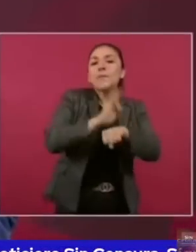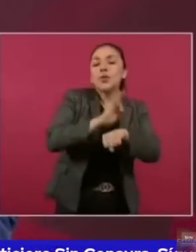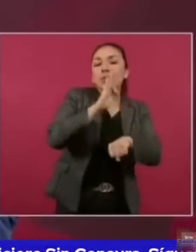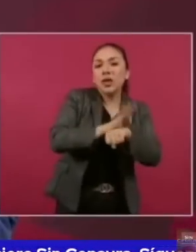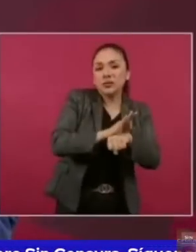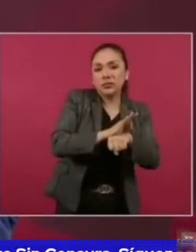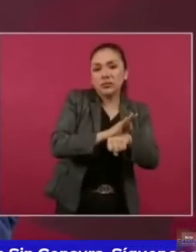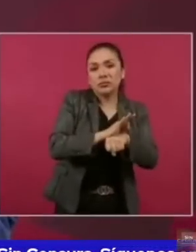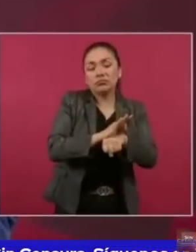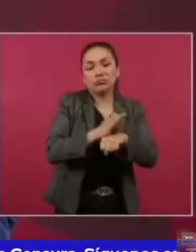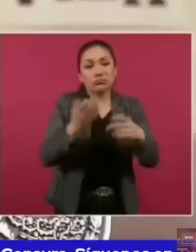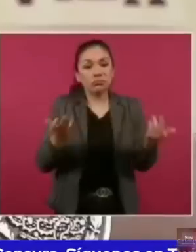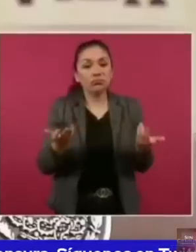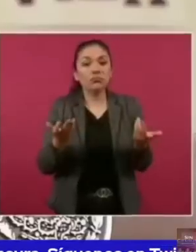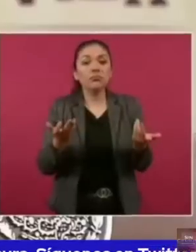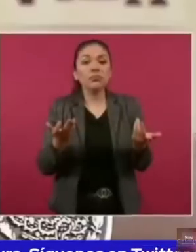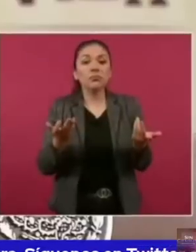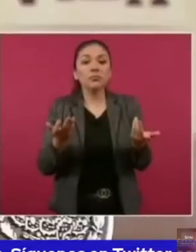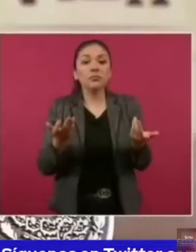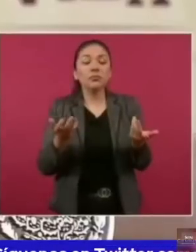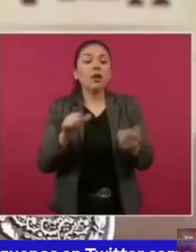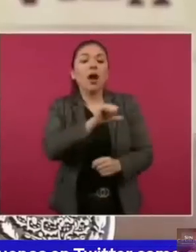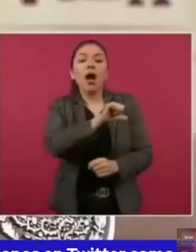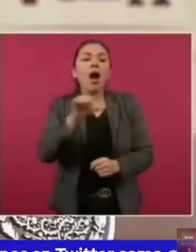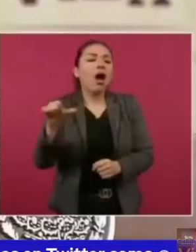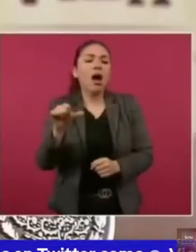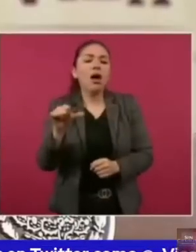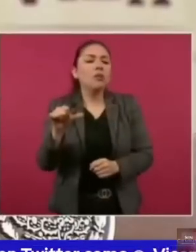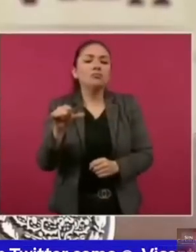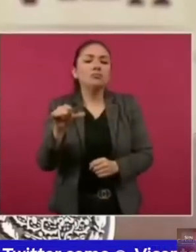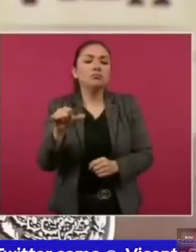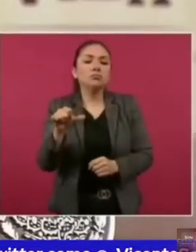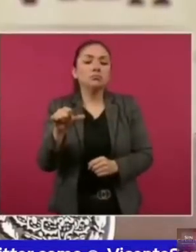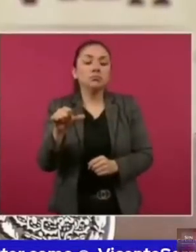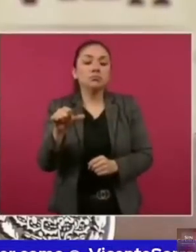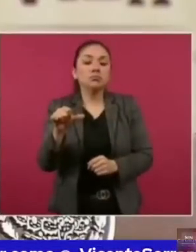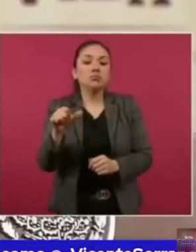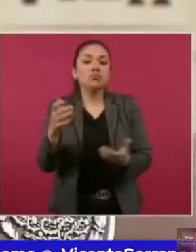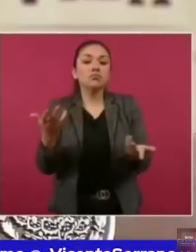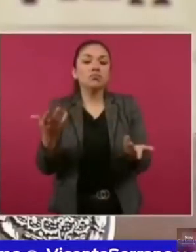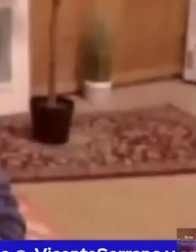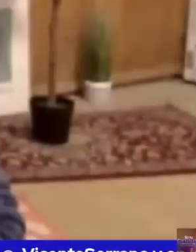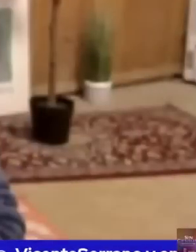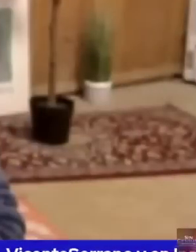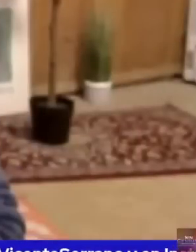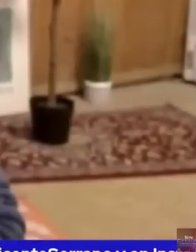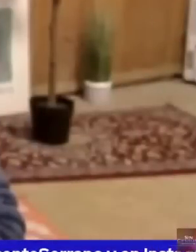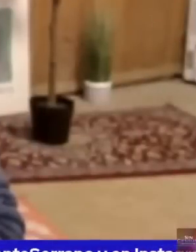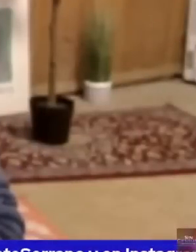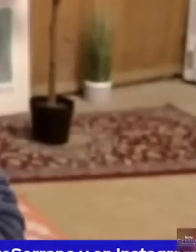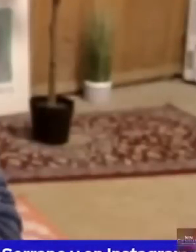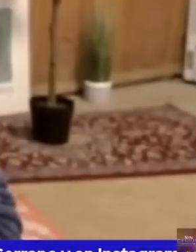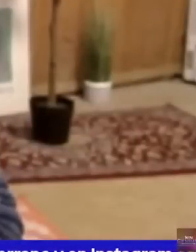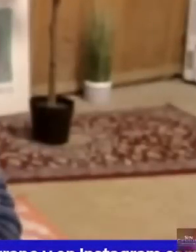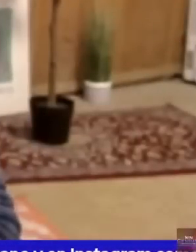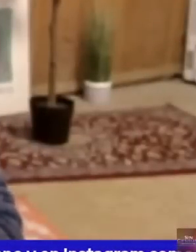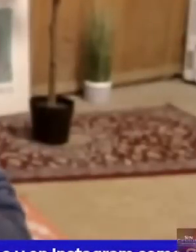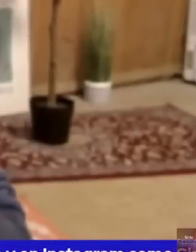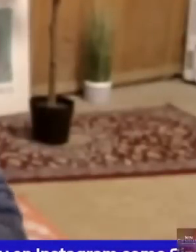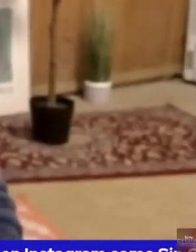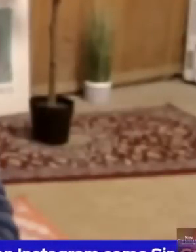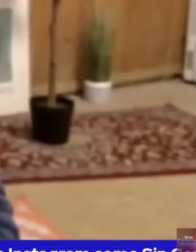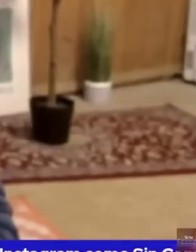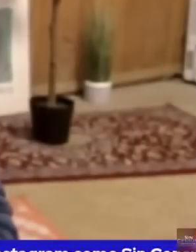que si iba a ser la demanda en lo personal, como Andrés Manuel López Obrador, o en lo público,